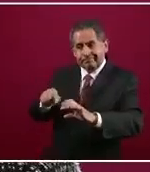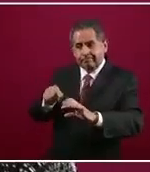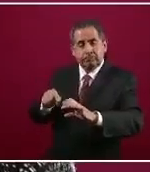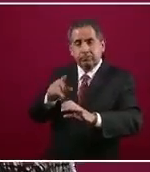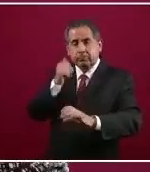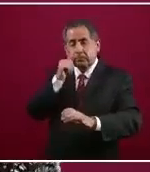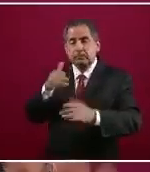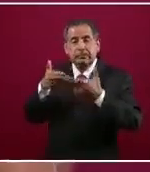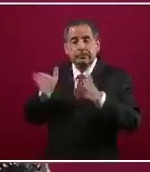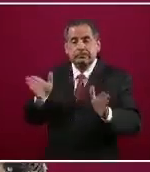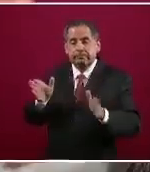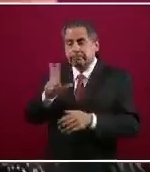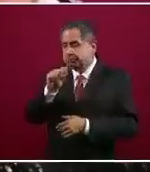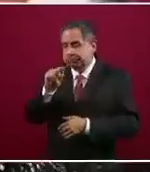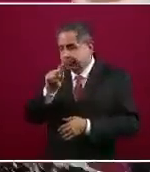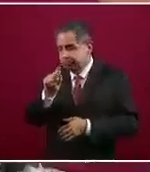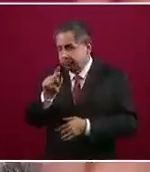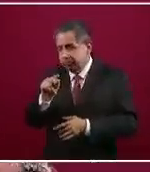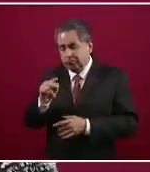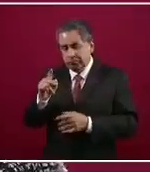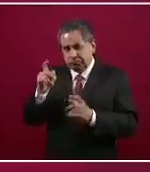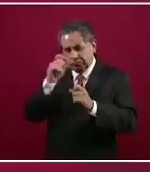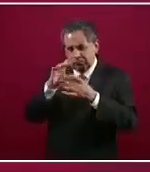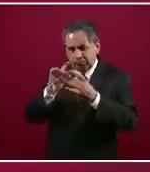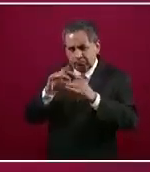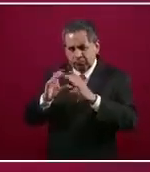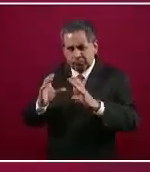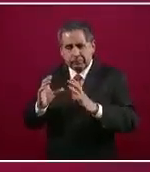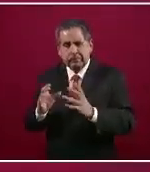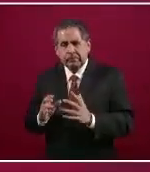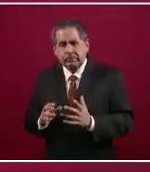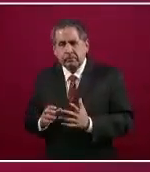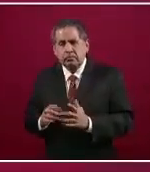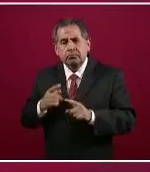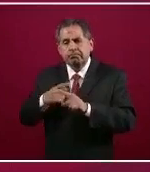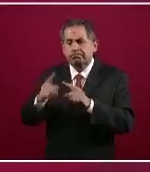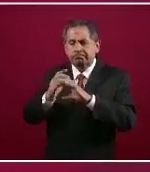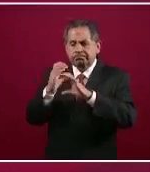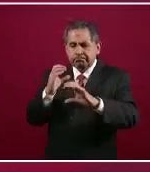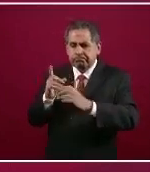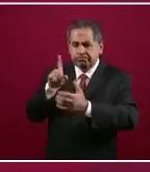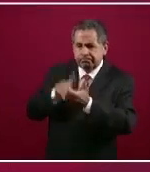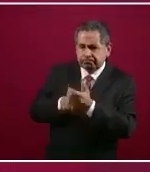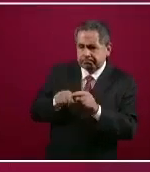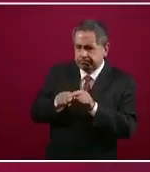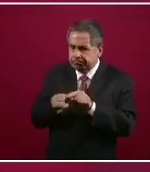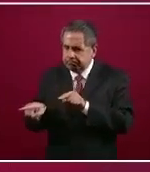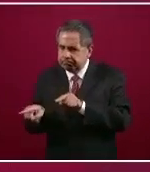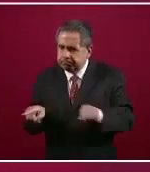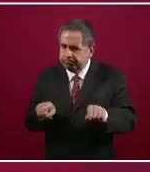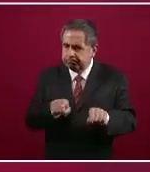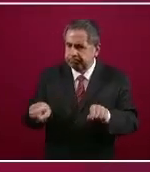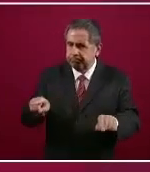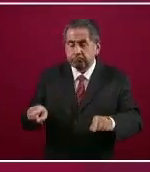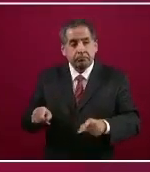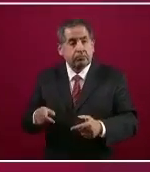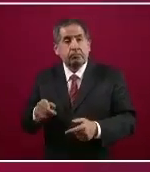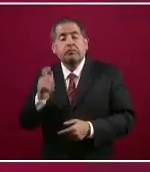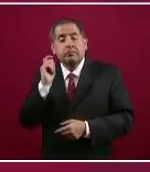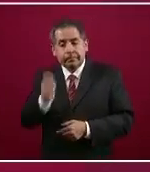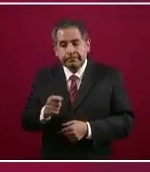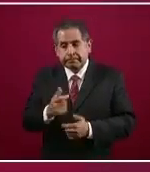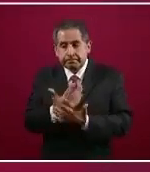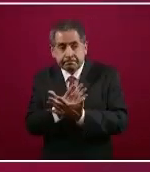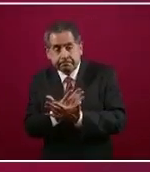ciertas condiciones, porque es sumamente complejo, no sé. Son varios túneles, depende de dónde llueve, por dónde se vaya, una serie